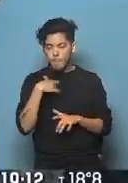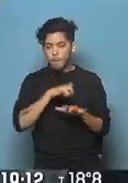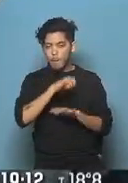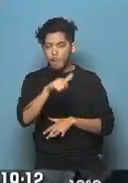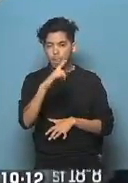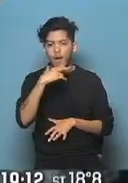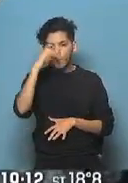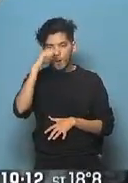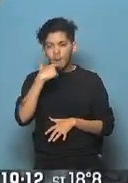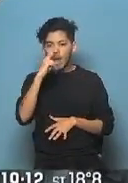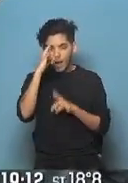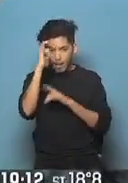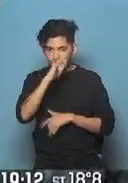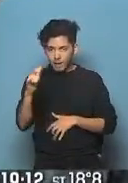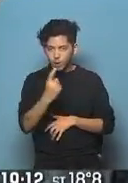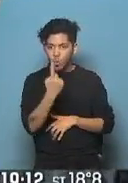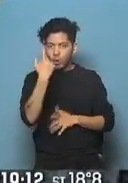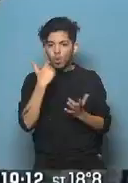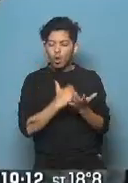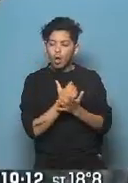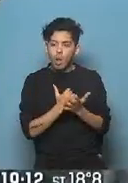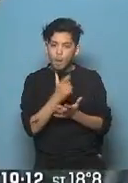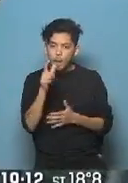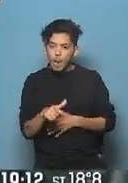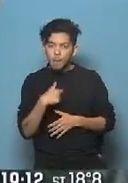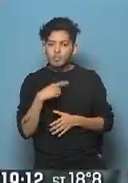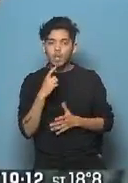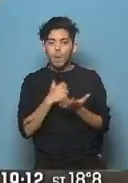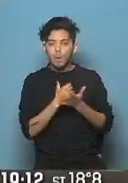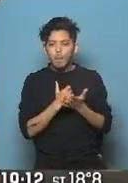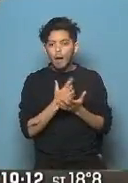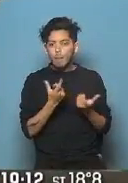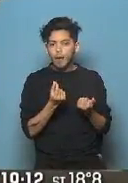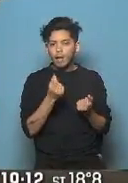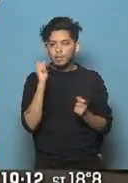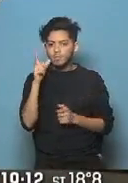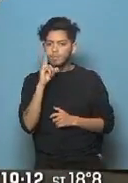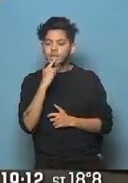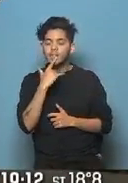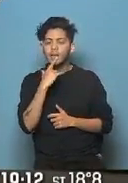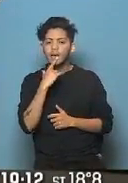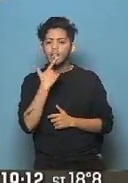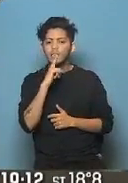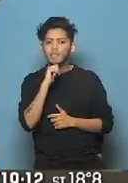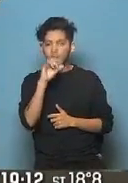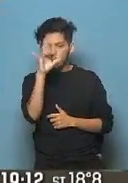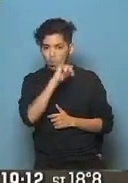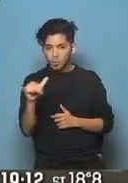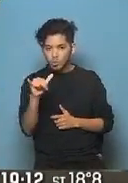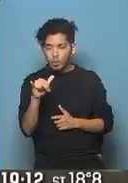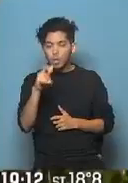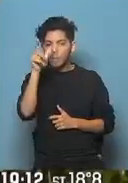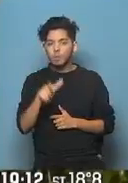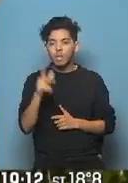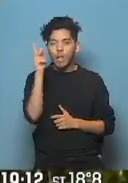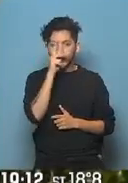Sergio Velázquez como uno de los que esperaban el dinero en Santa Cruz. Por otro lado, las personas que solían esperar a Néstor Kirchner